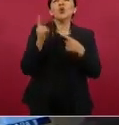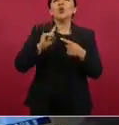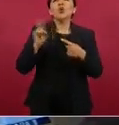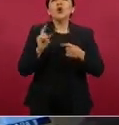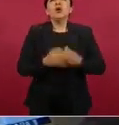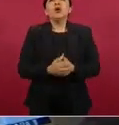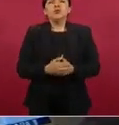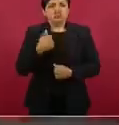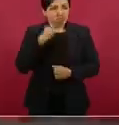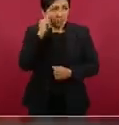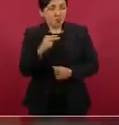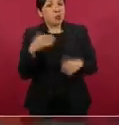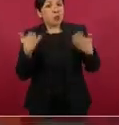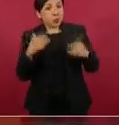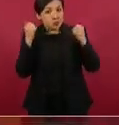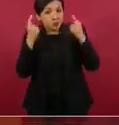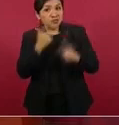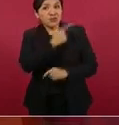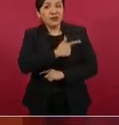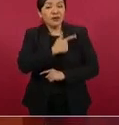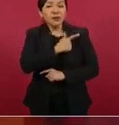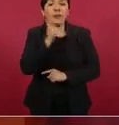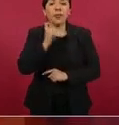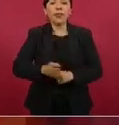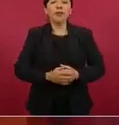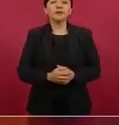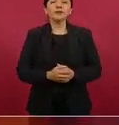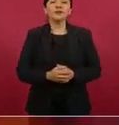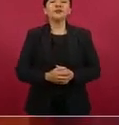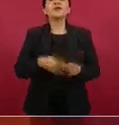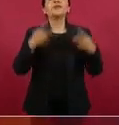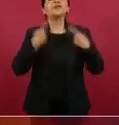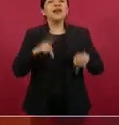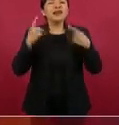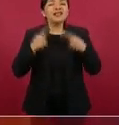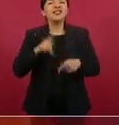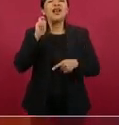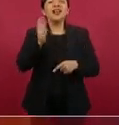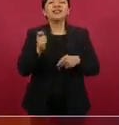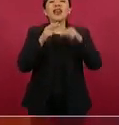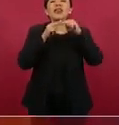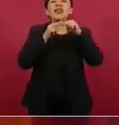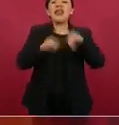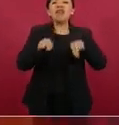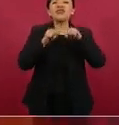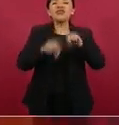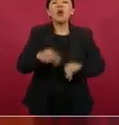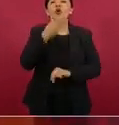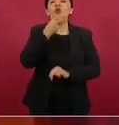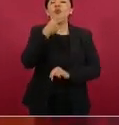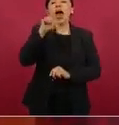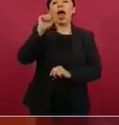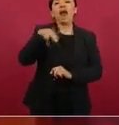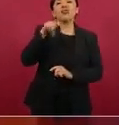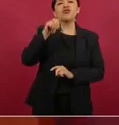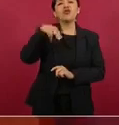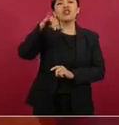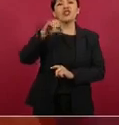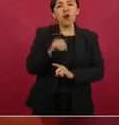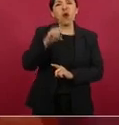me dio gusto, el del nieto de Antonio Ortiz Mena,